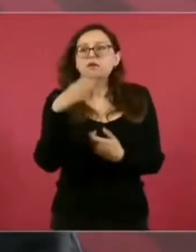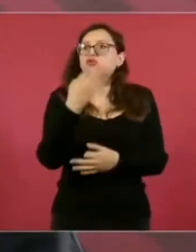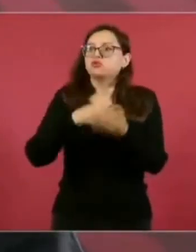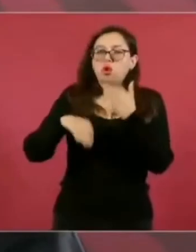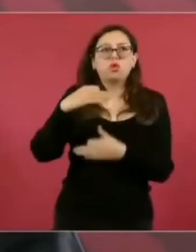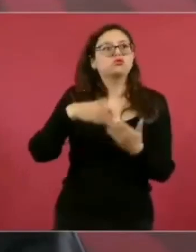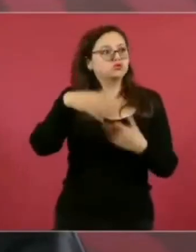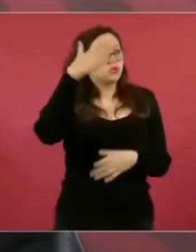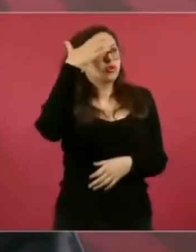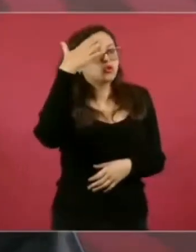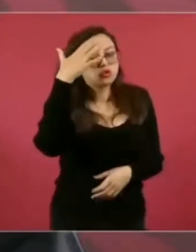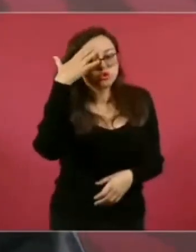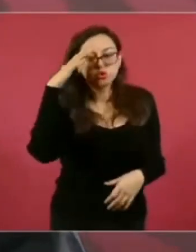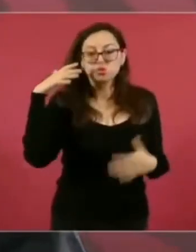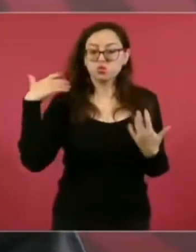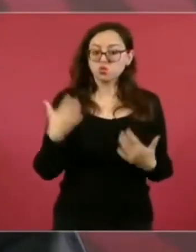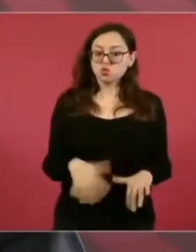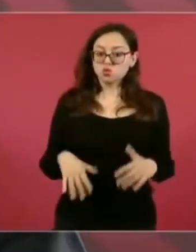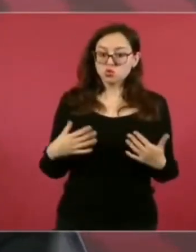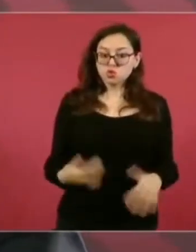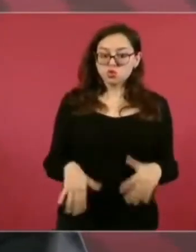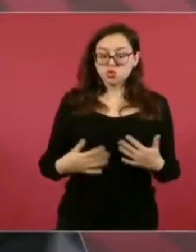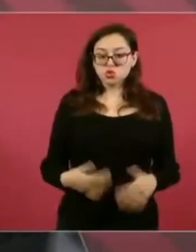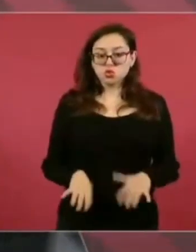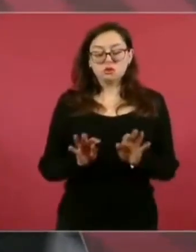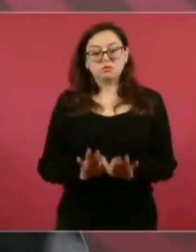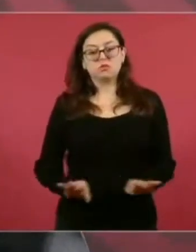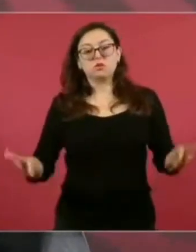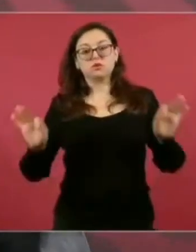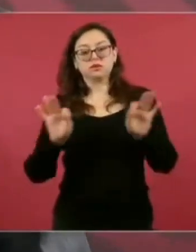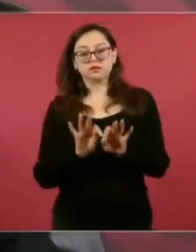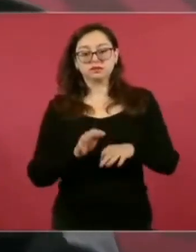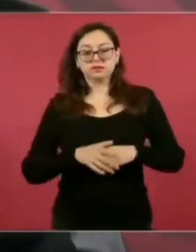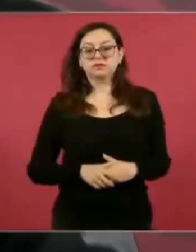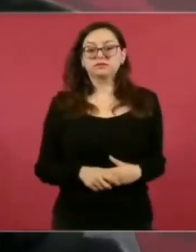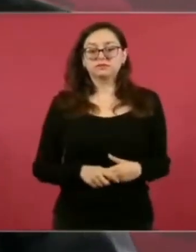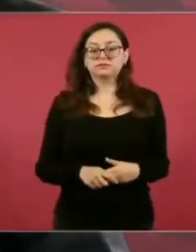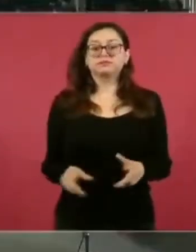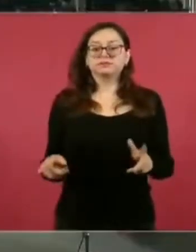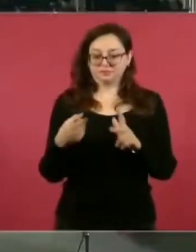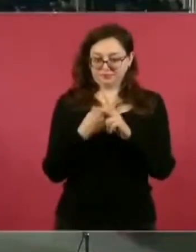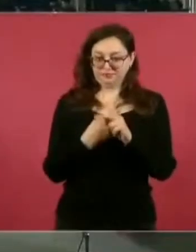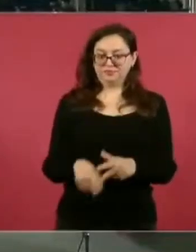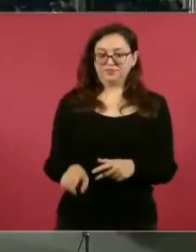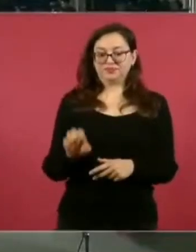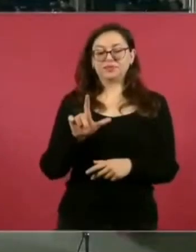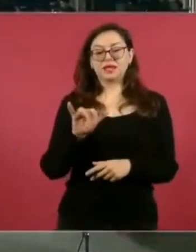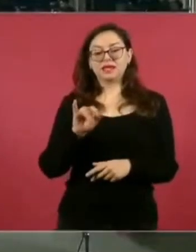historia de México. Entonces, pues vamos con Elizabeth.